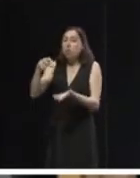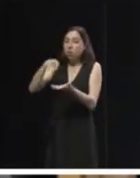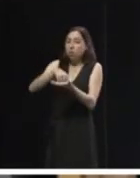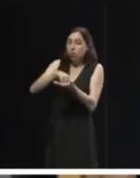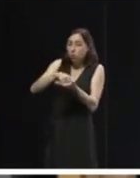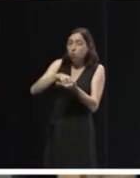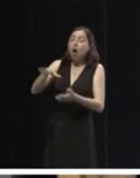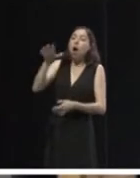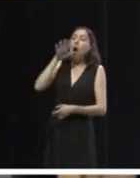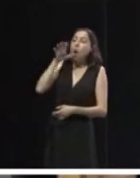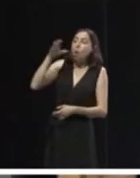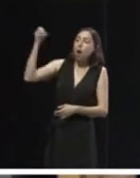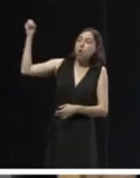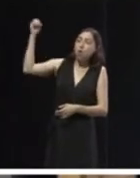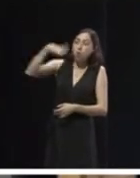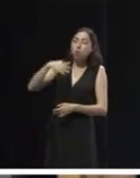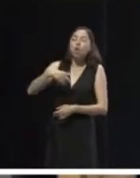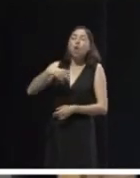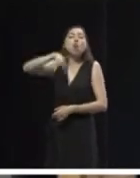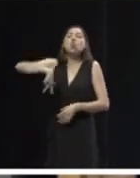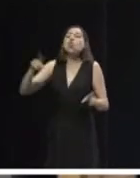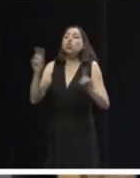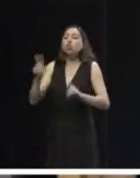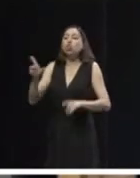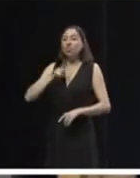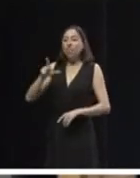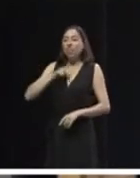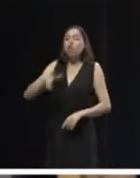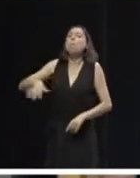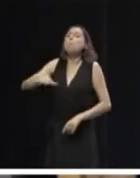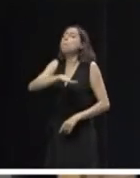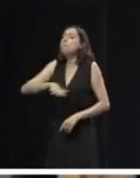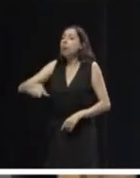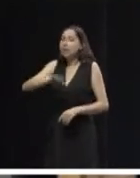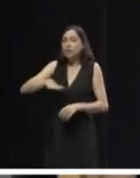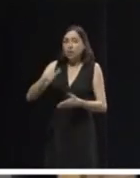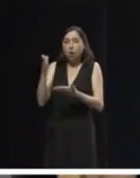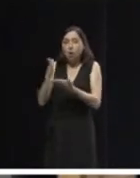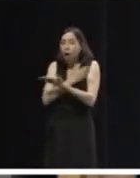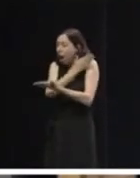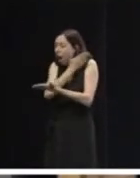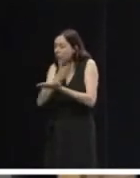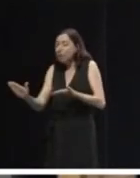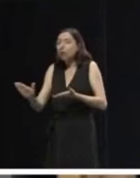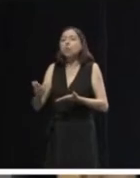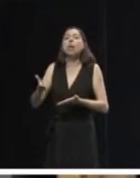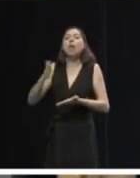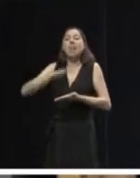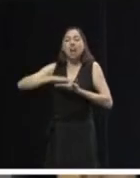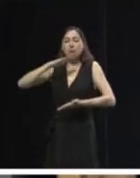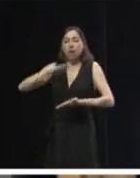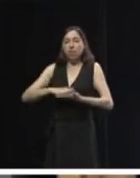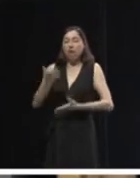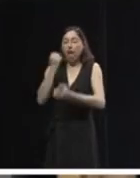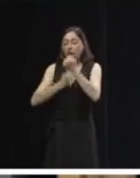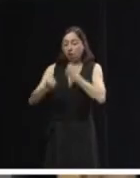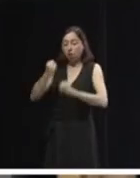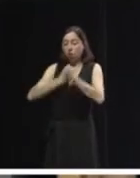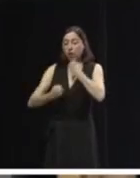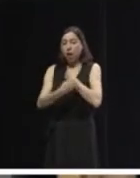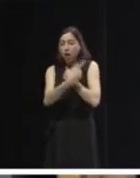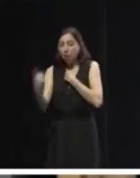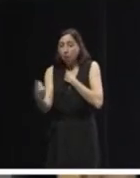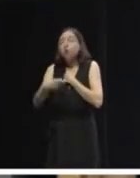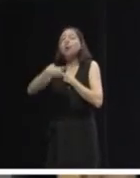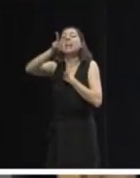energía eléctrica no son derechos fundamentales independientemente de la capacidad económica. Lo son y